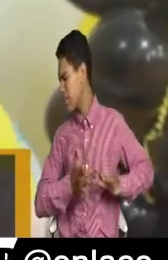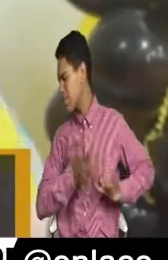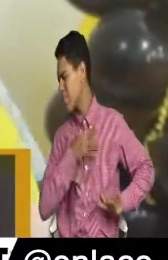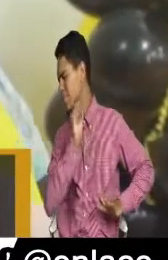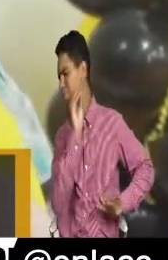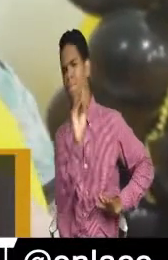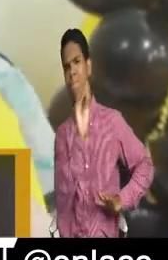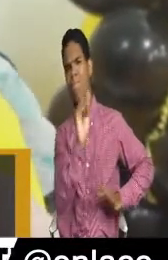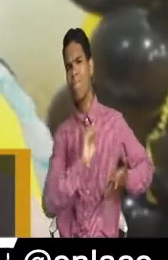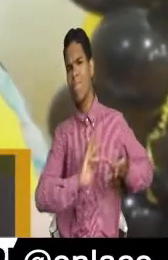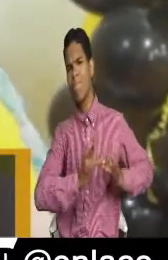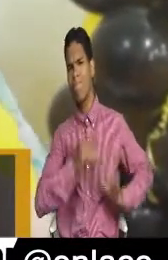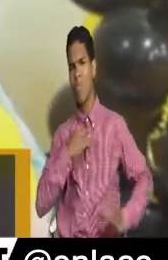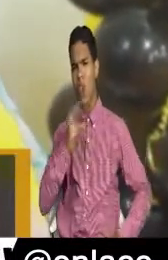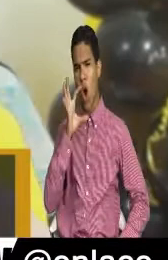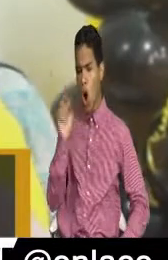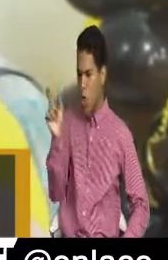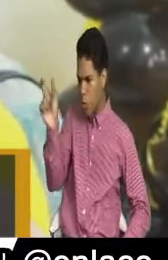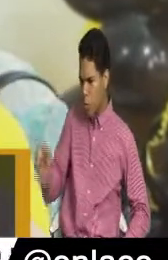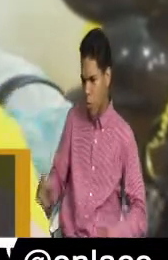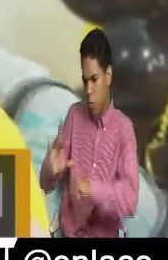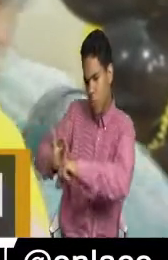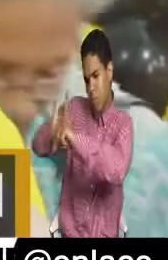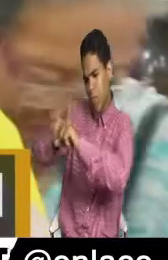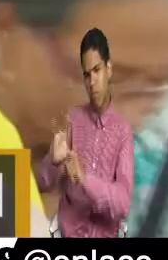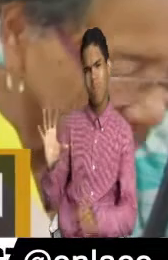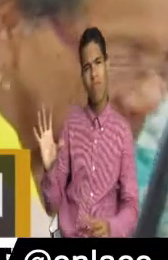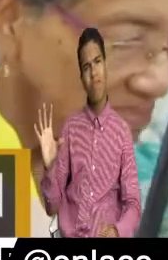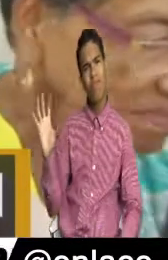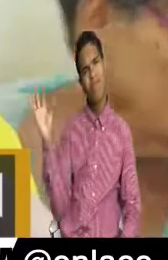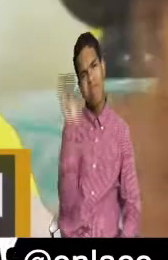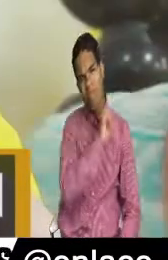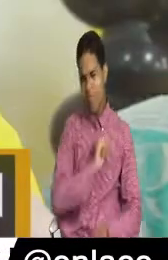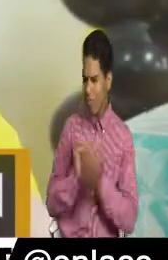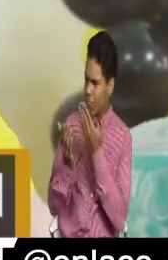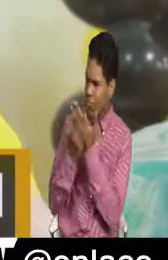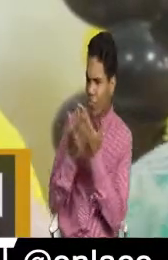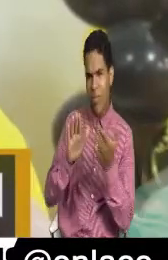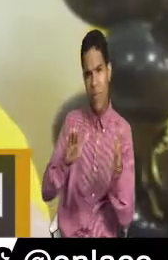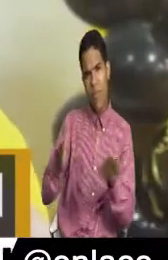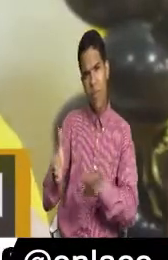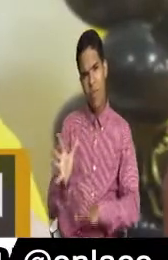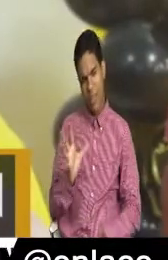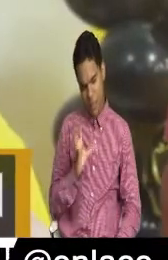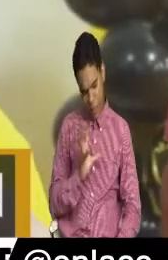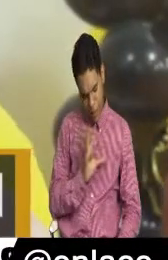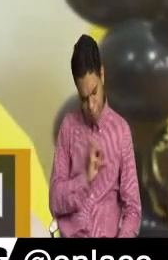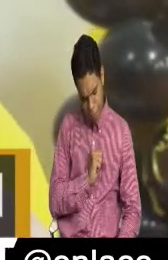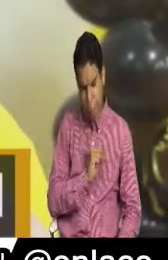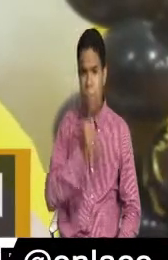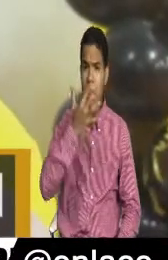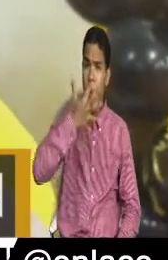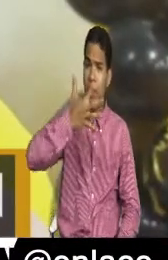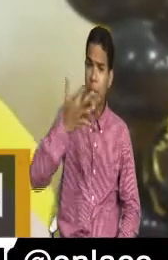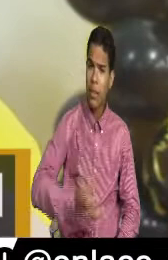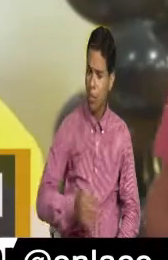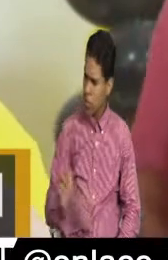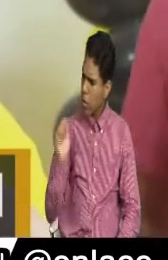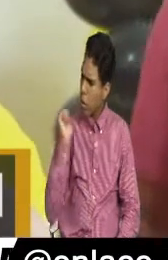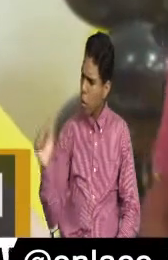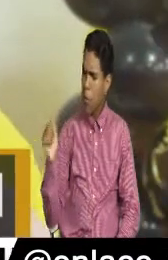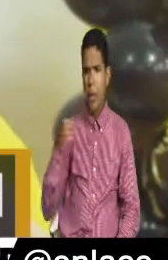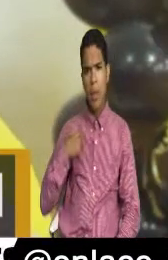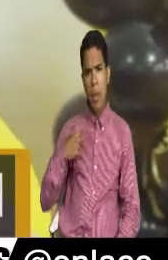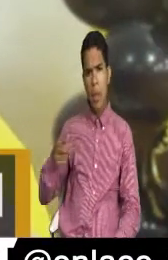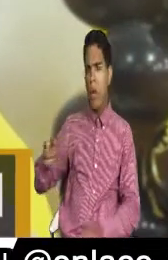Alfonso Erhaz Merlano, realmente adoloridos. Fue una persona que la ciudad